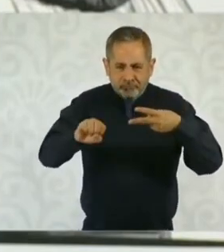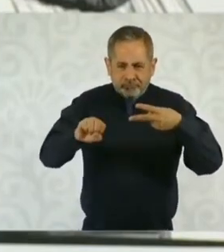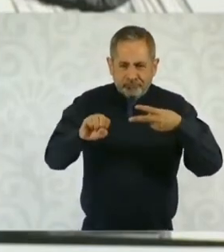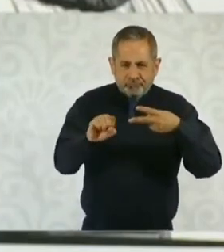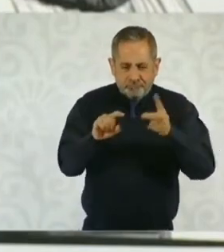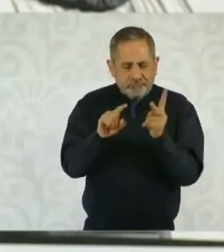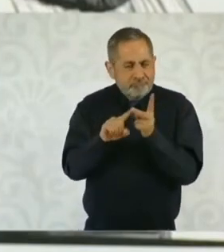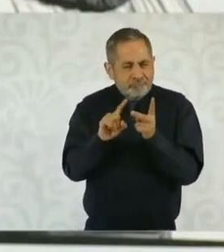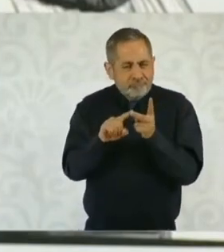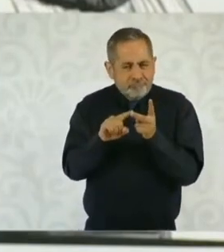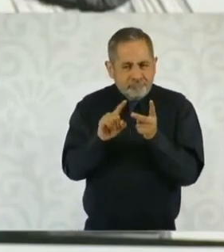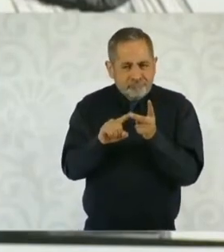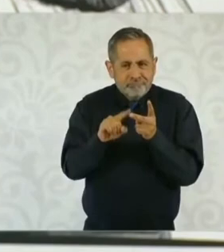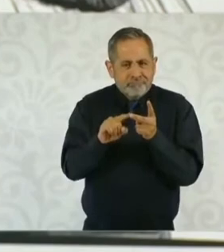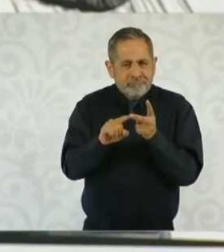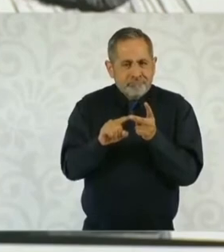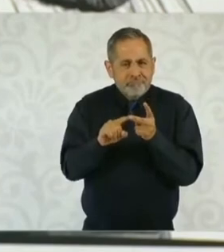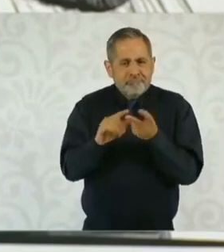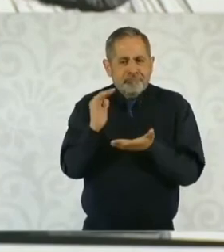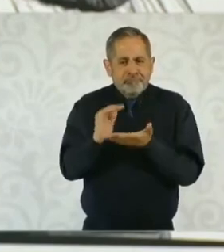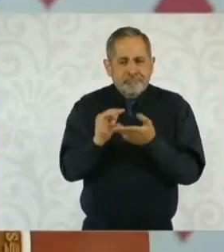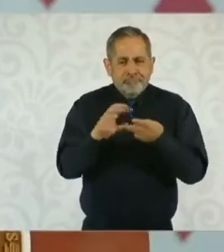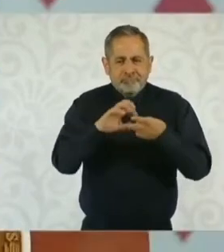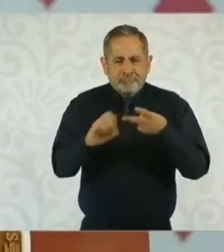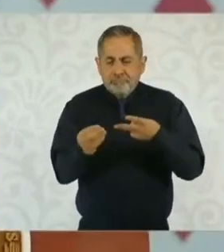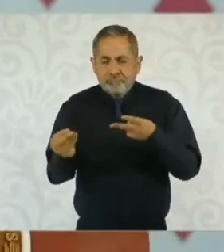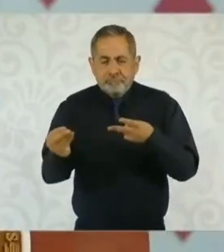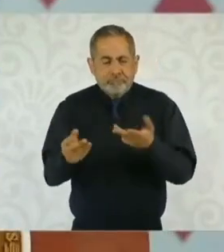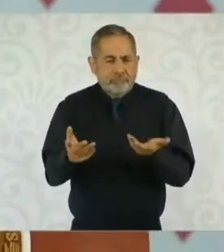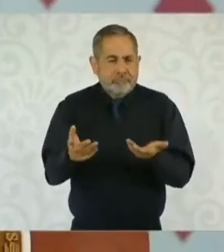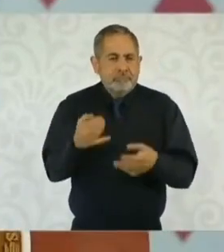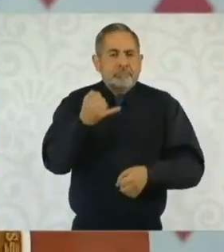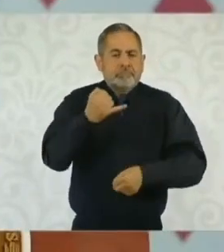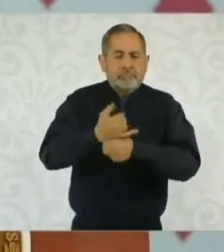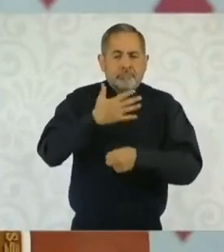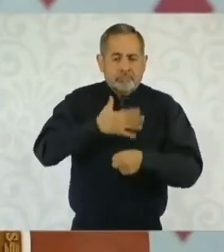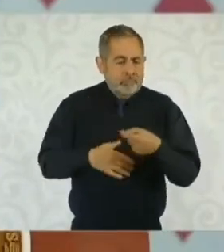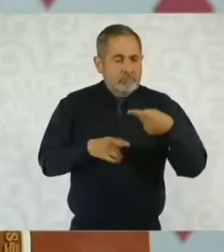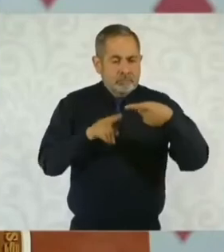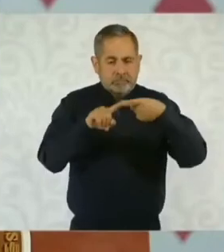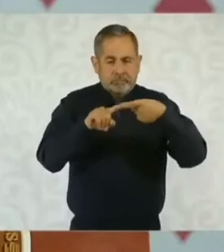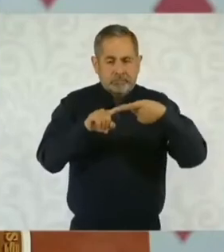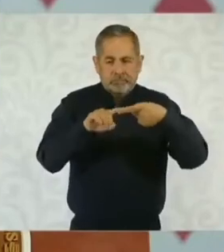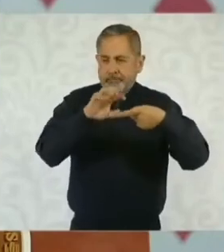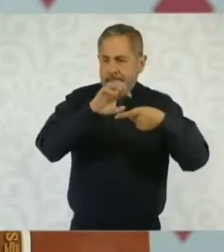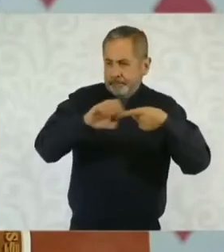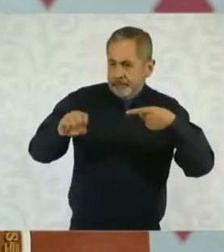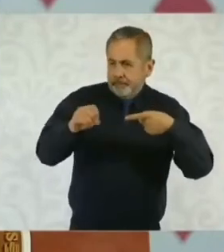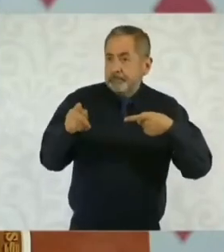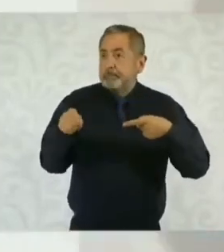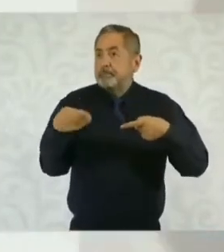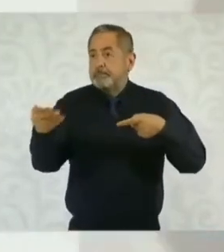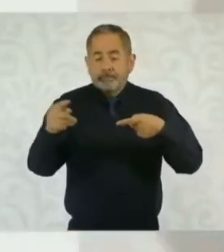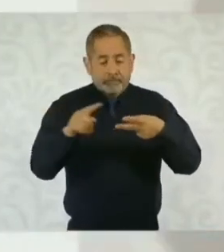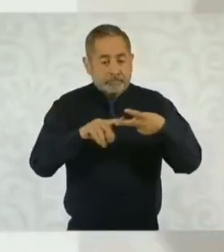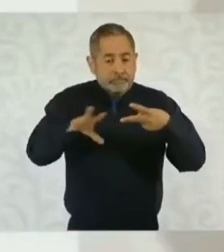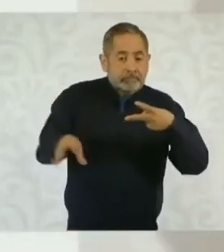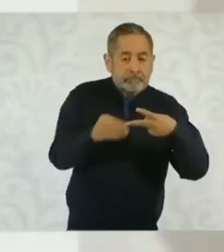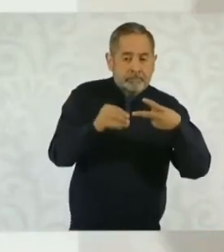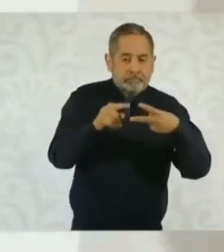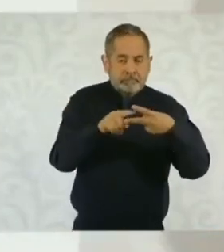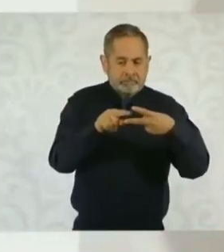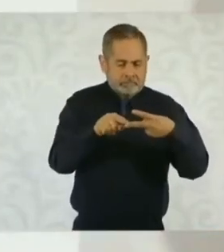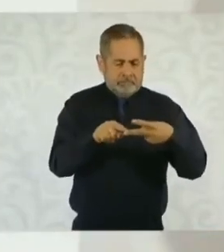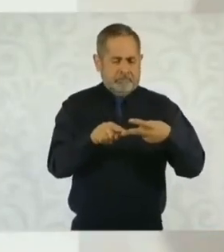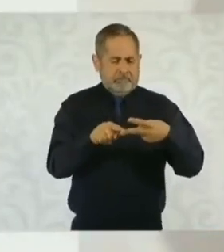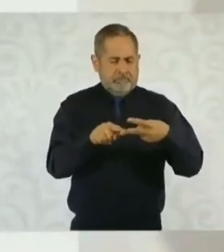¿Por qué lo hacemos así? Pues porque es injusto que si tienes una parte de tu salario que cotiza y otra parte que es tu compensación, pues